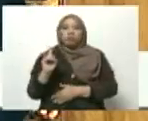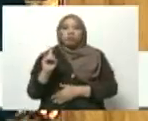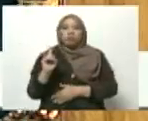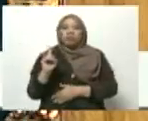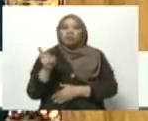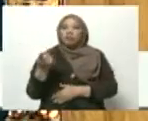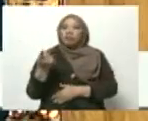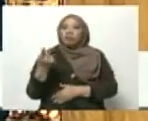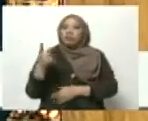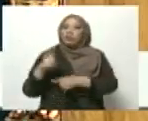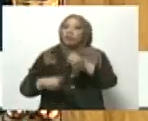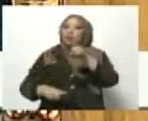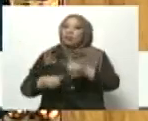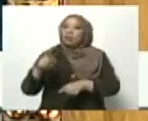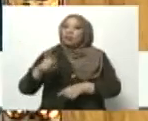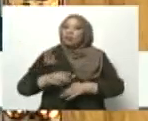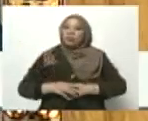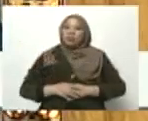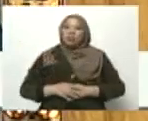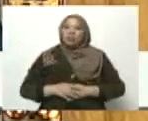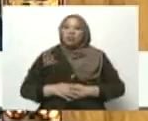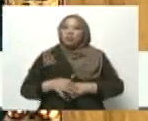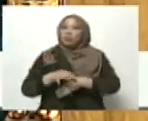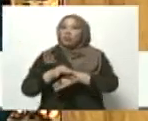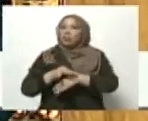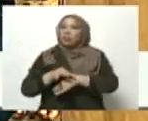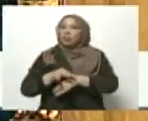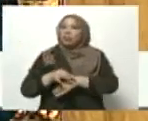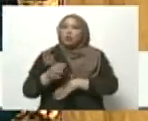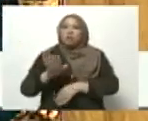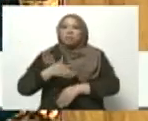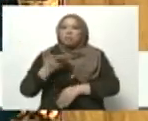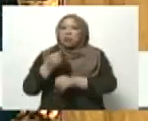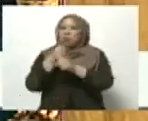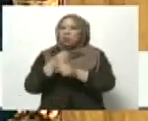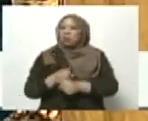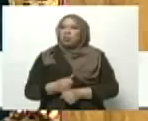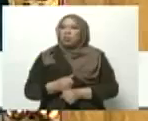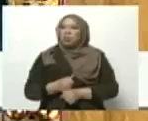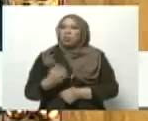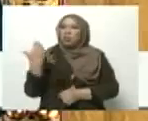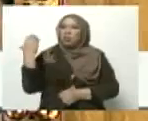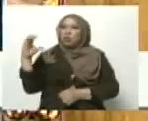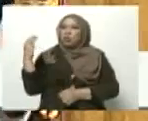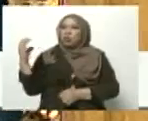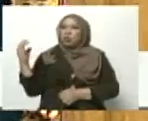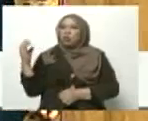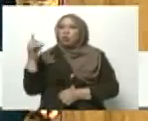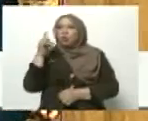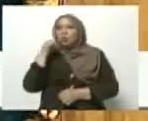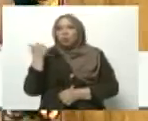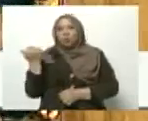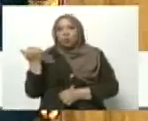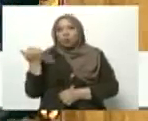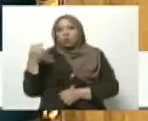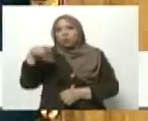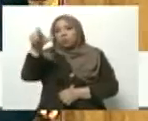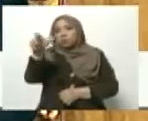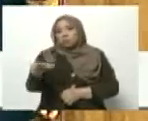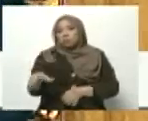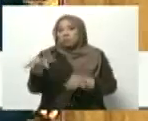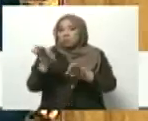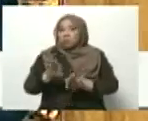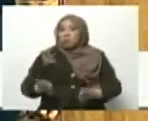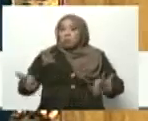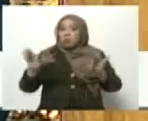se le enfriaron los pies. ¿Y por qué se le enfriaron los pies a los colombianos? Porque los colombianos tenían una tradición, según Bolton, nada de esto que estoy